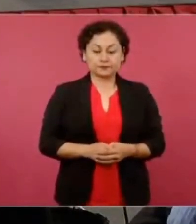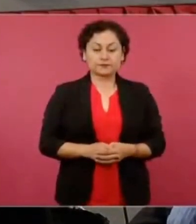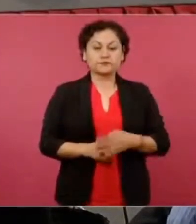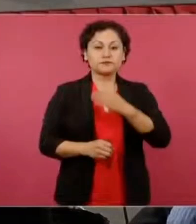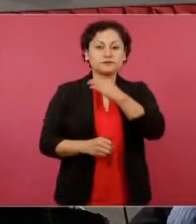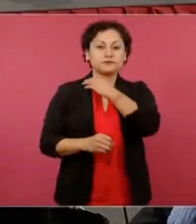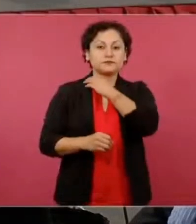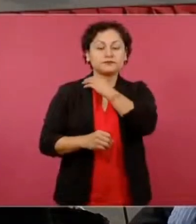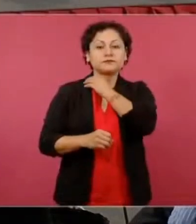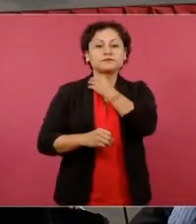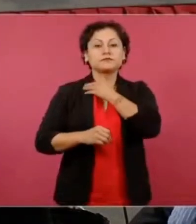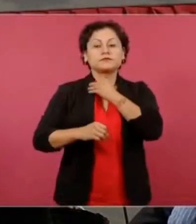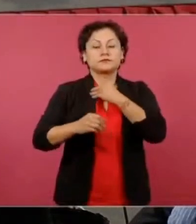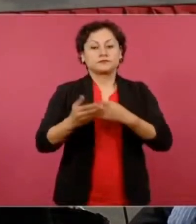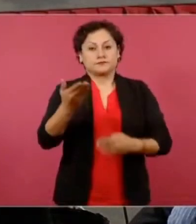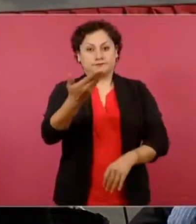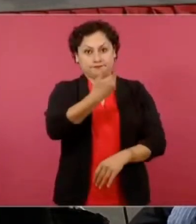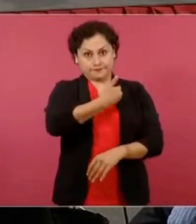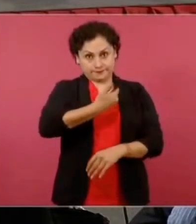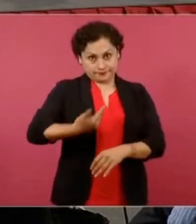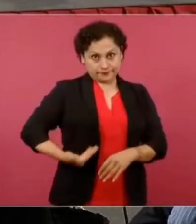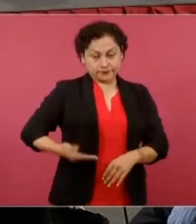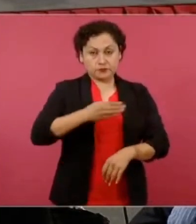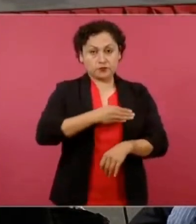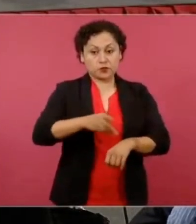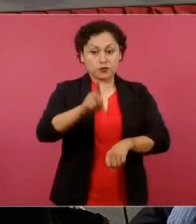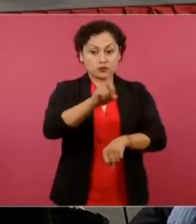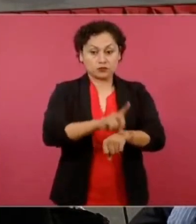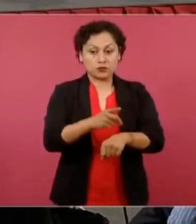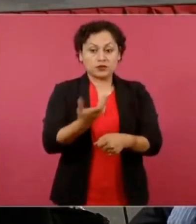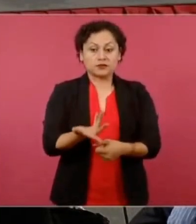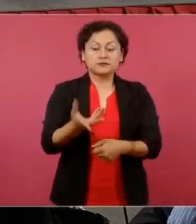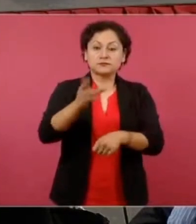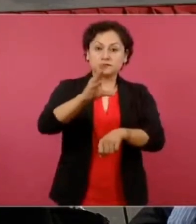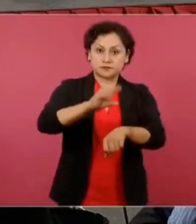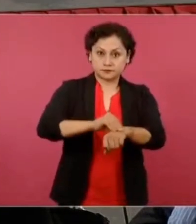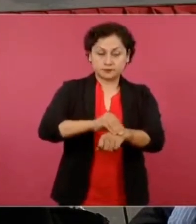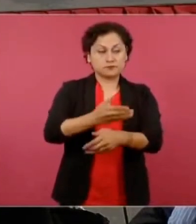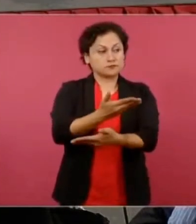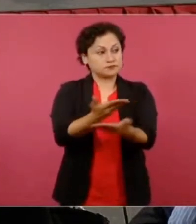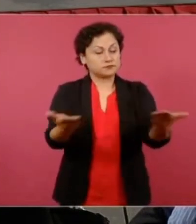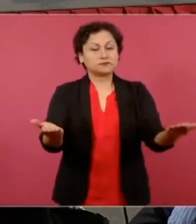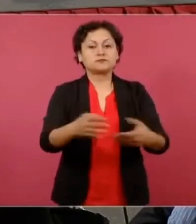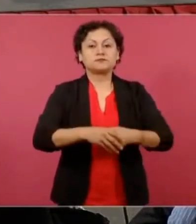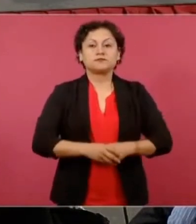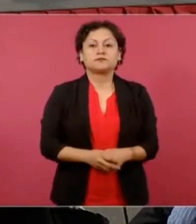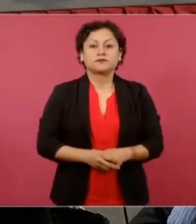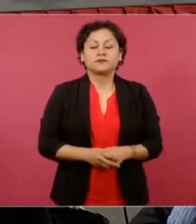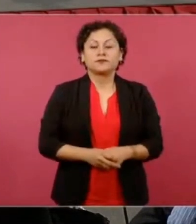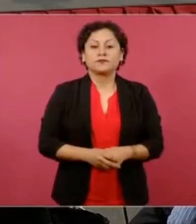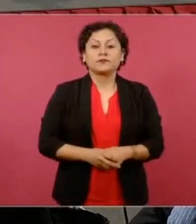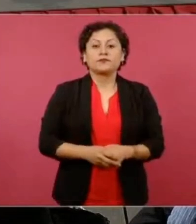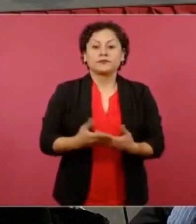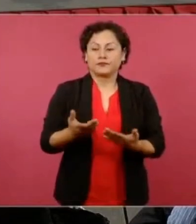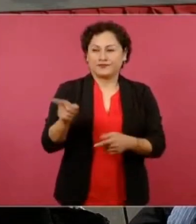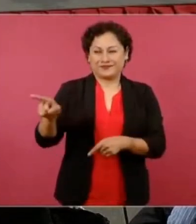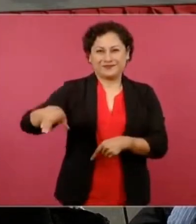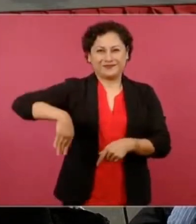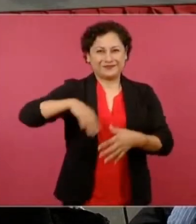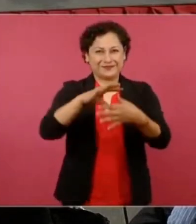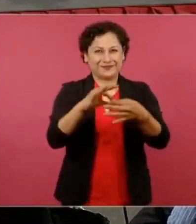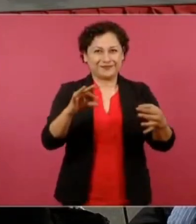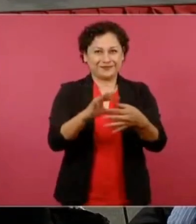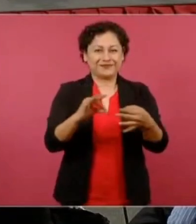Con su permiso, presidente, muy buenos días a todas y a todos. Hoy presentamos, como lo ha dicho el doctor Alcocer, los avances